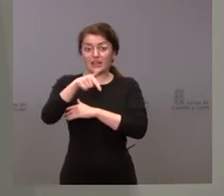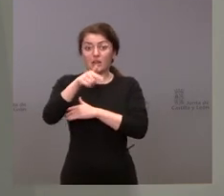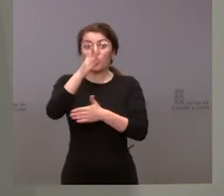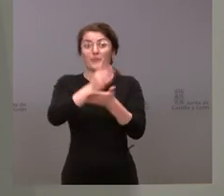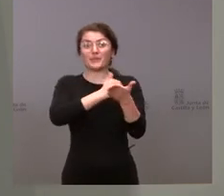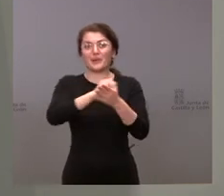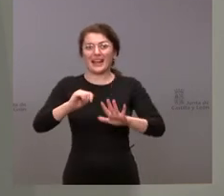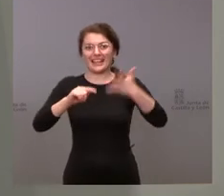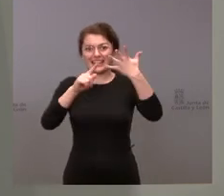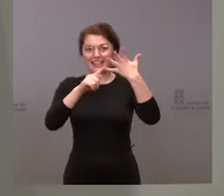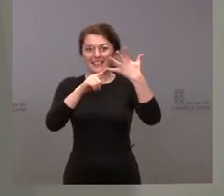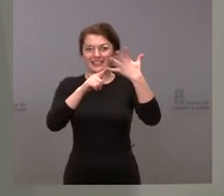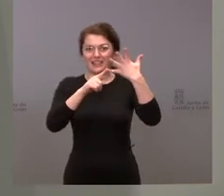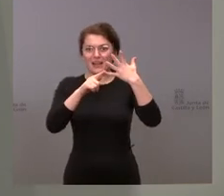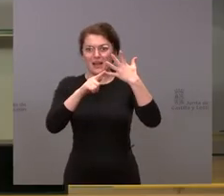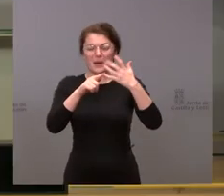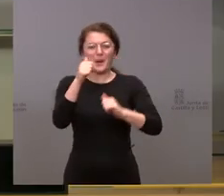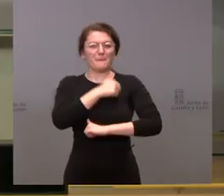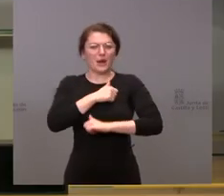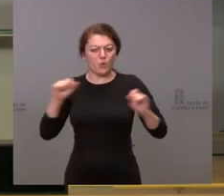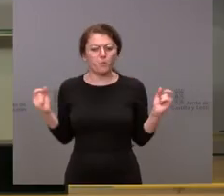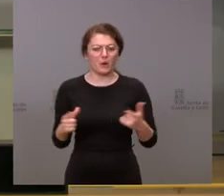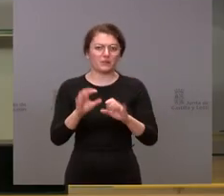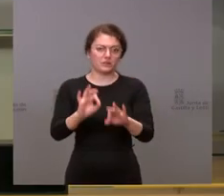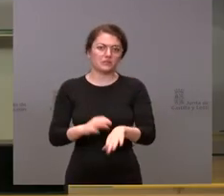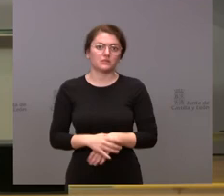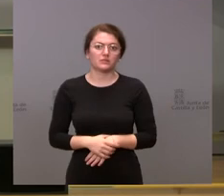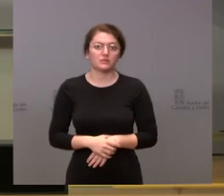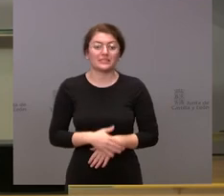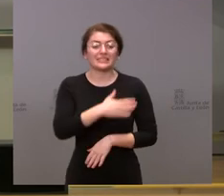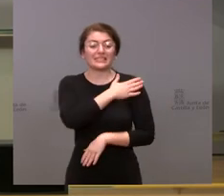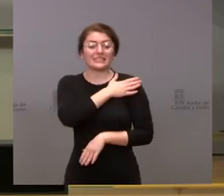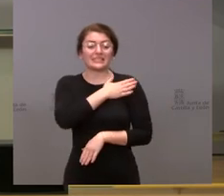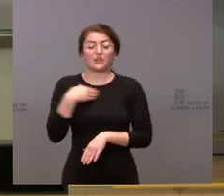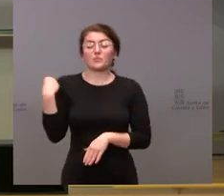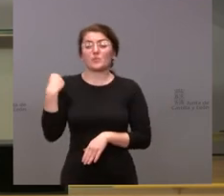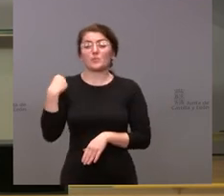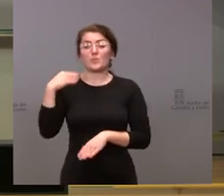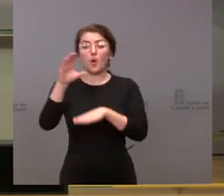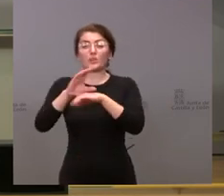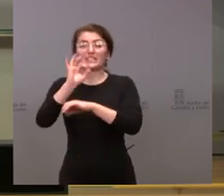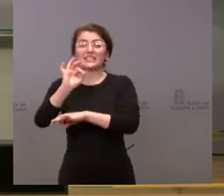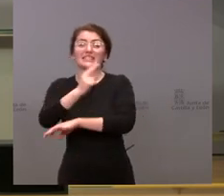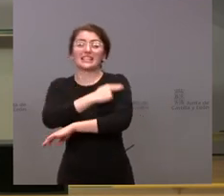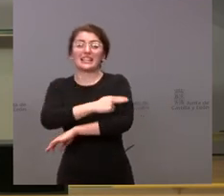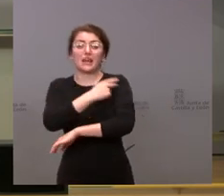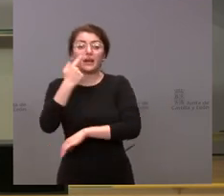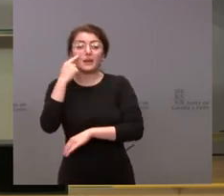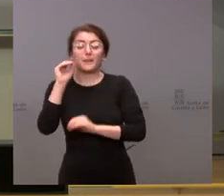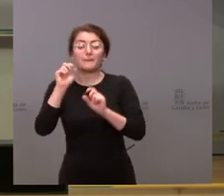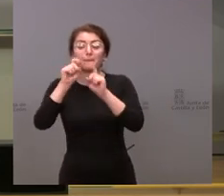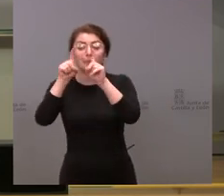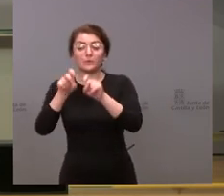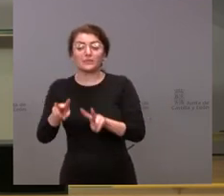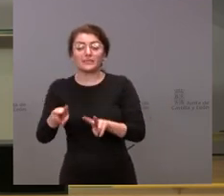del volumen de paro sería el consejero de sanidad matizaron una cuestión en relación con la reunión